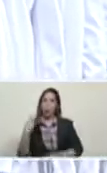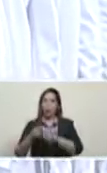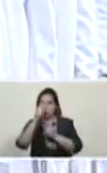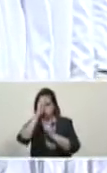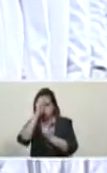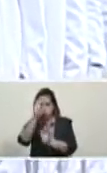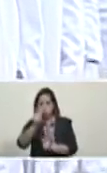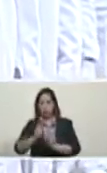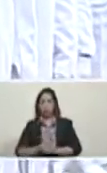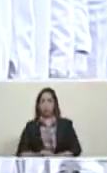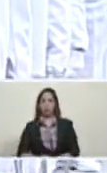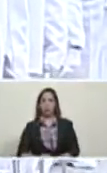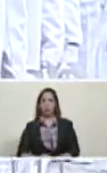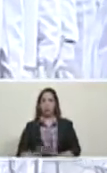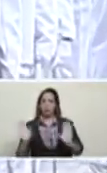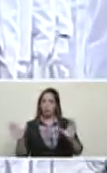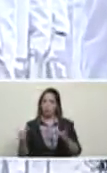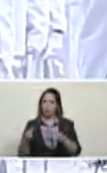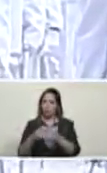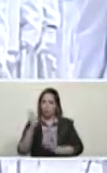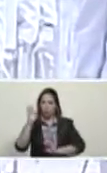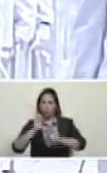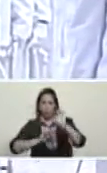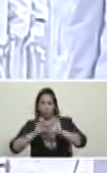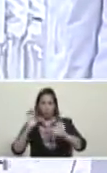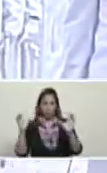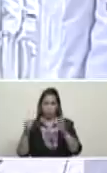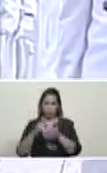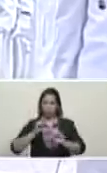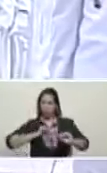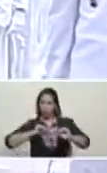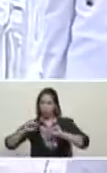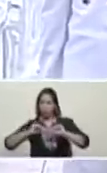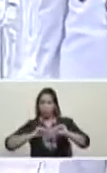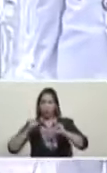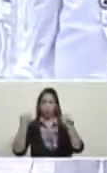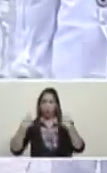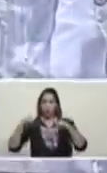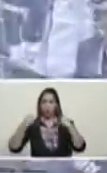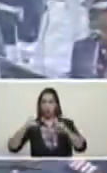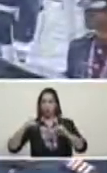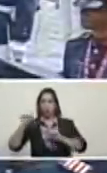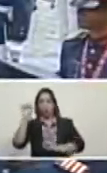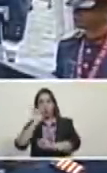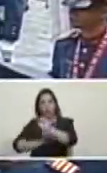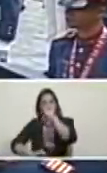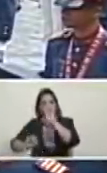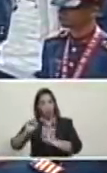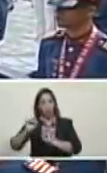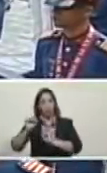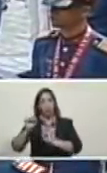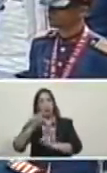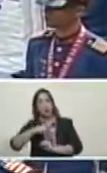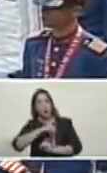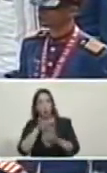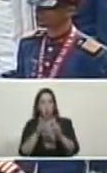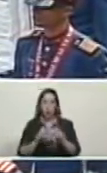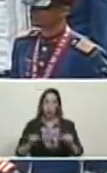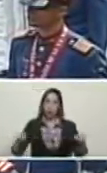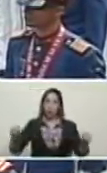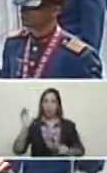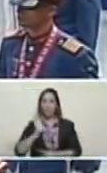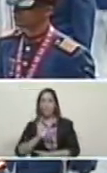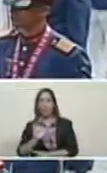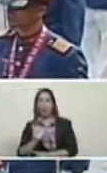por su apresto operacional, equipamiento y entrenamiento para defender nuestro suelo patrio. Junto a la Virgen